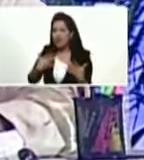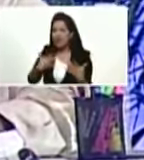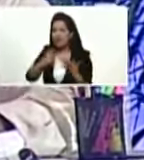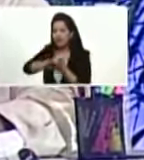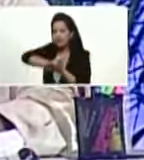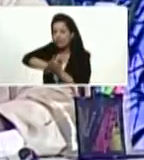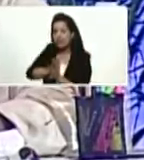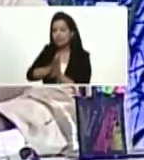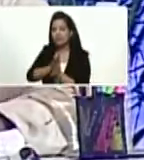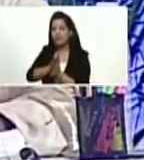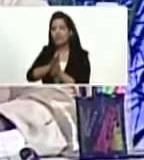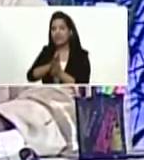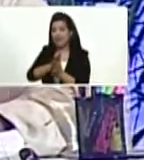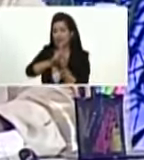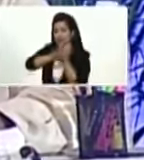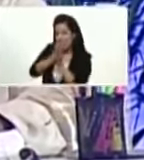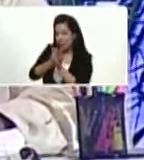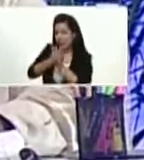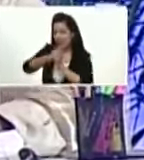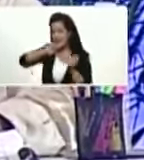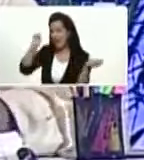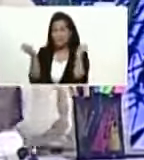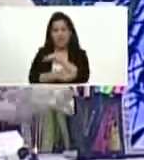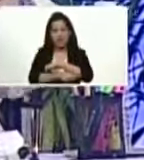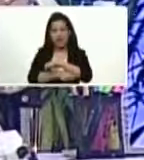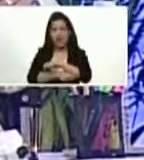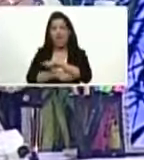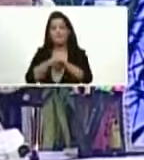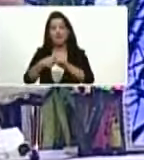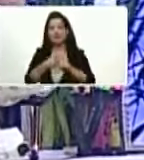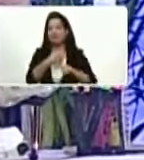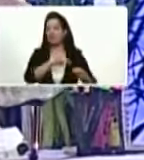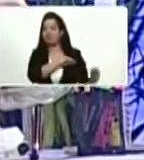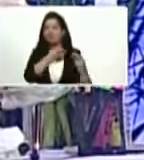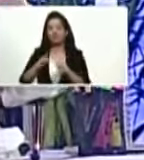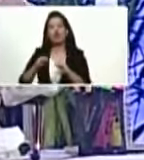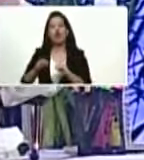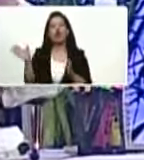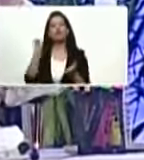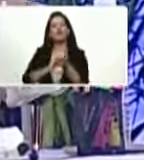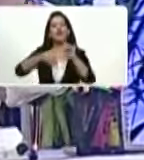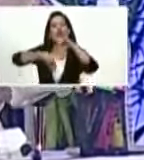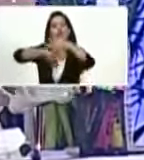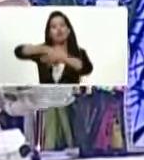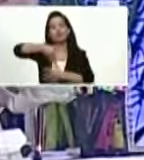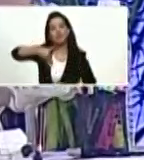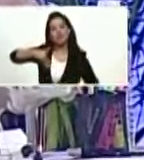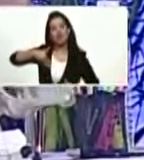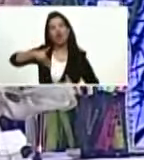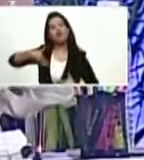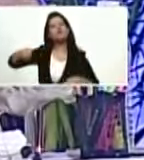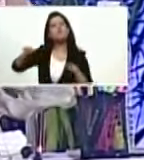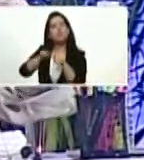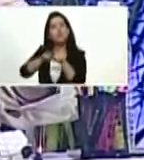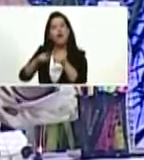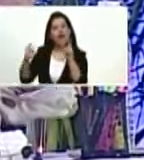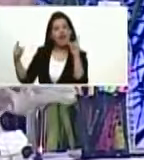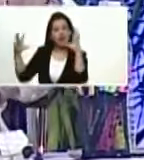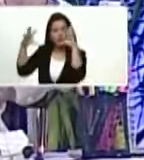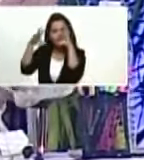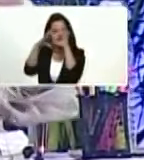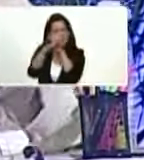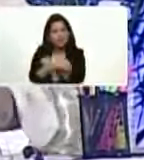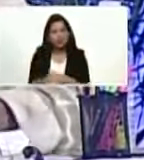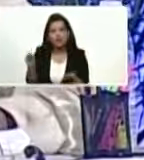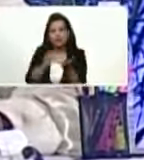e instalar en América Latina y el Caribe otra vez la larga, oscura y horrorosa noche neoliberal imperial,